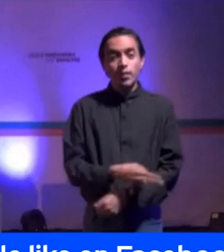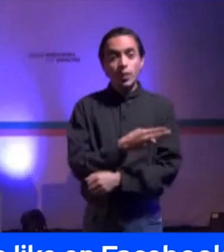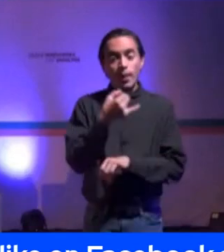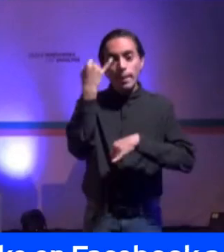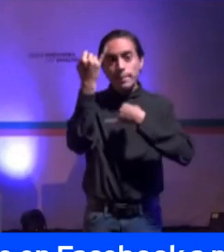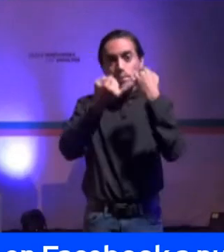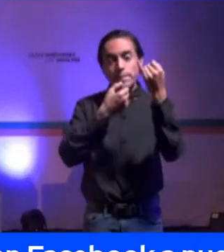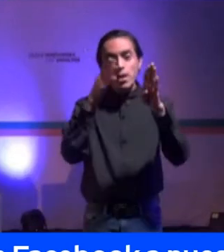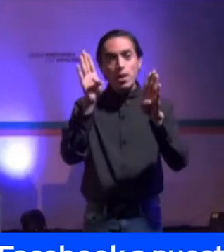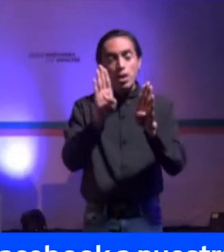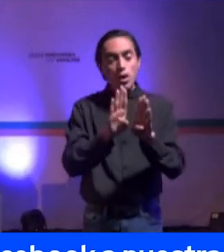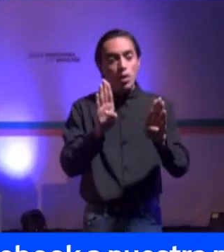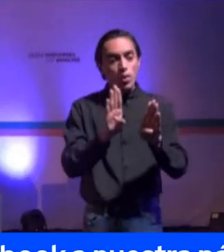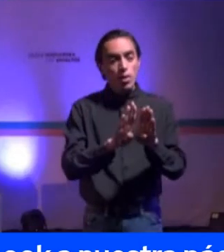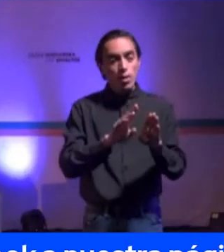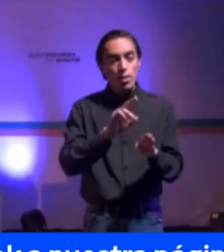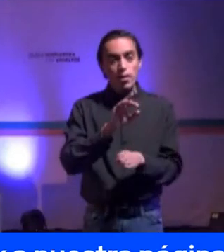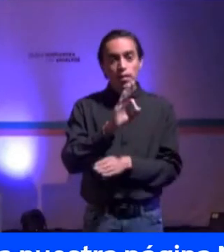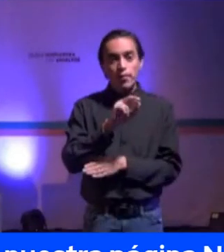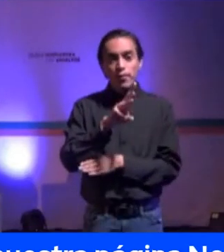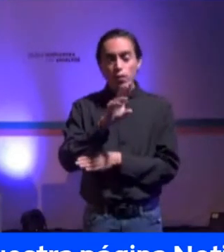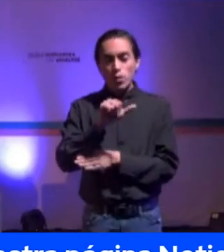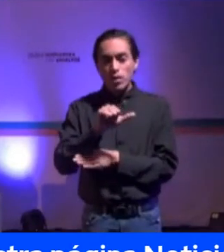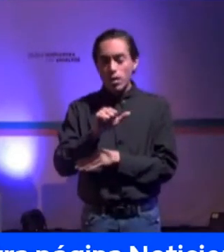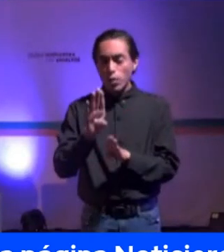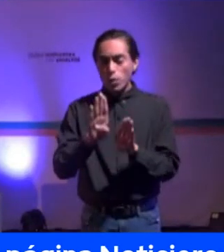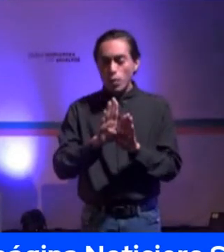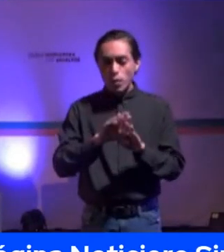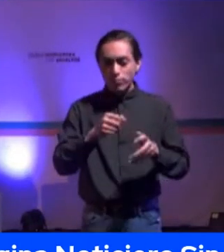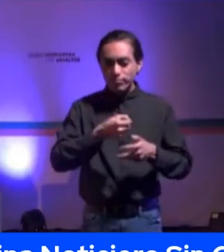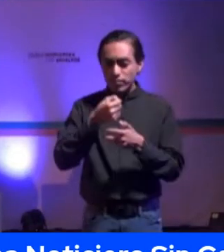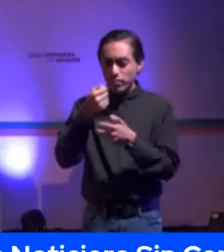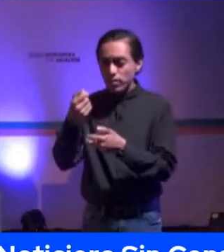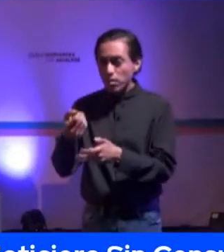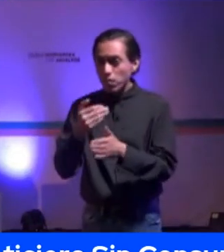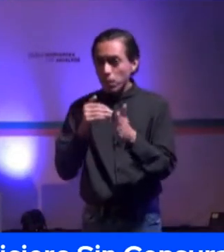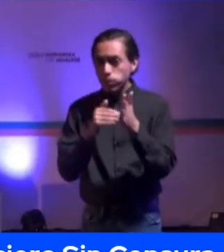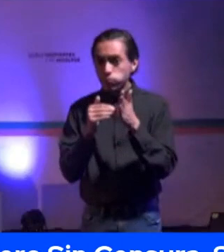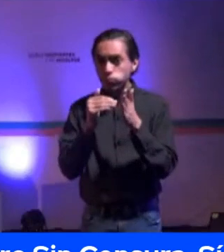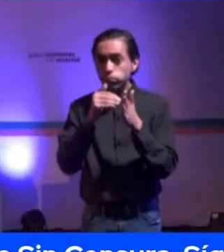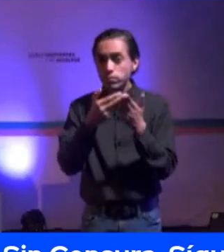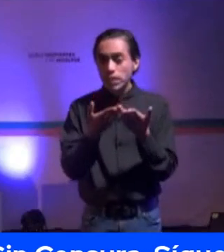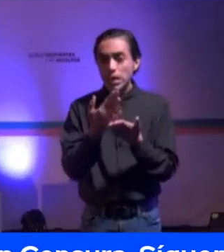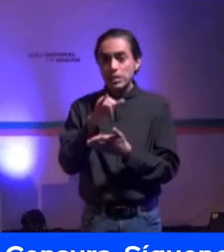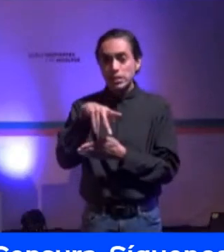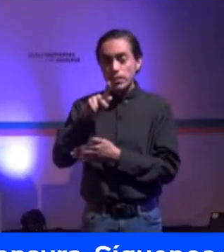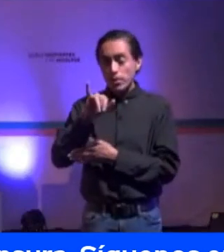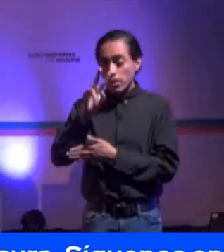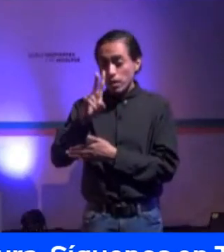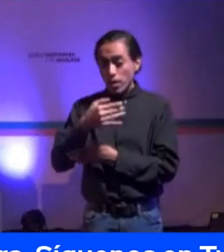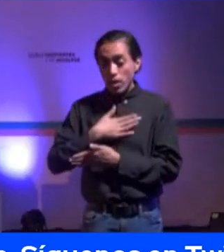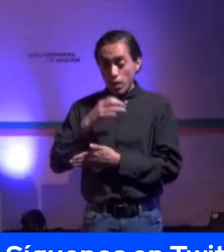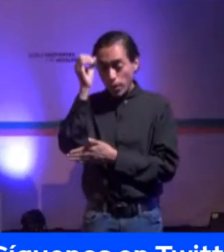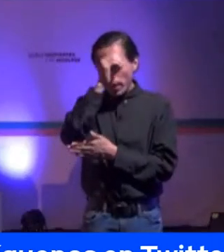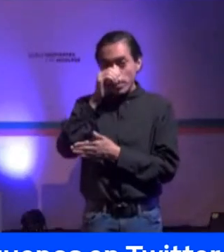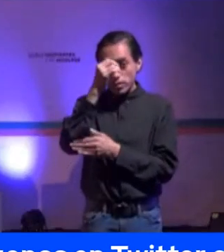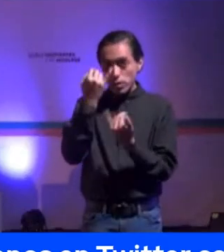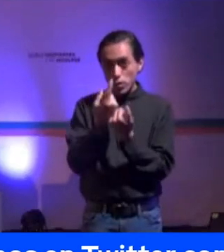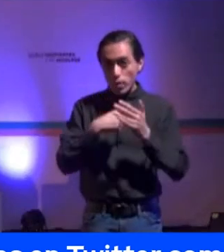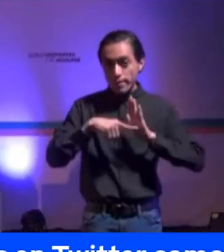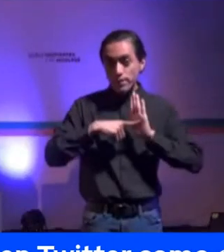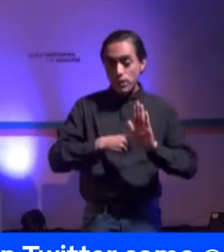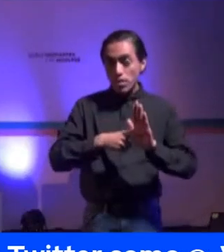Imagínense, en Fórmula reciben no sé cuántos millones, con mucho respeto, pero al final es mi opinión y me sostengo, y nos hemos sostenido